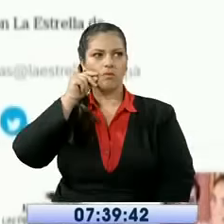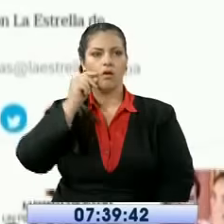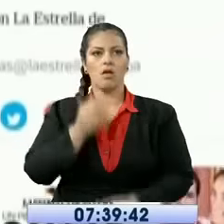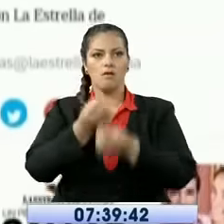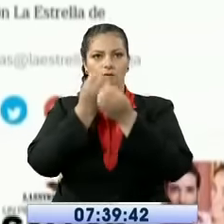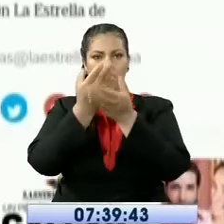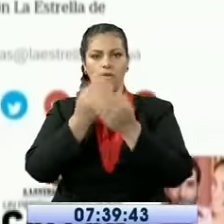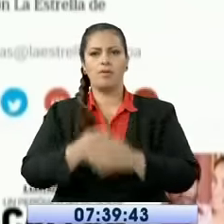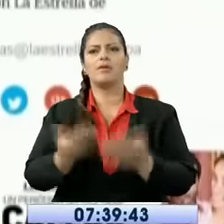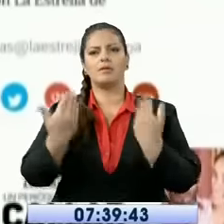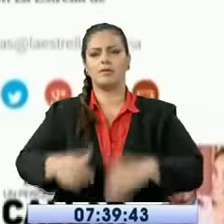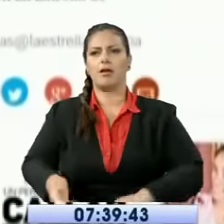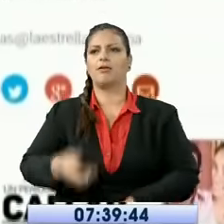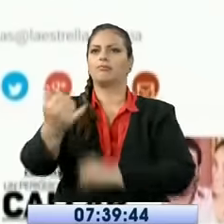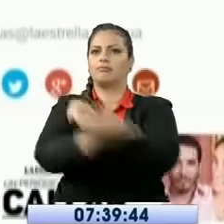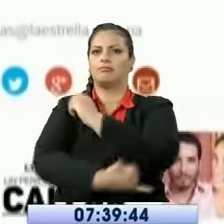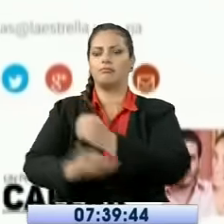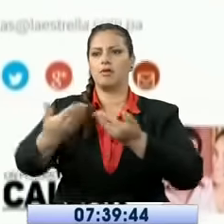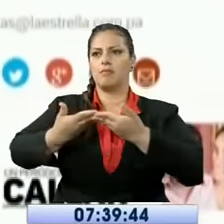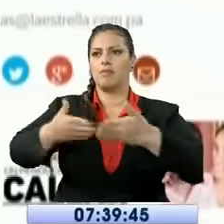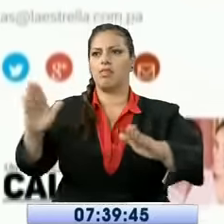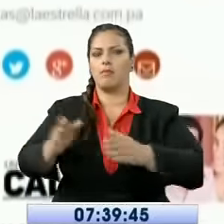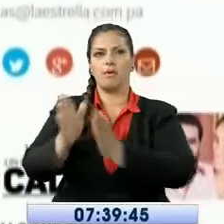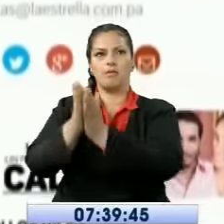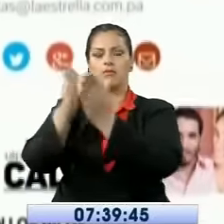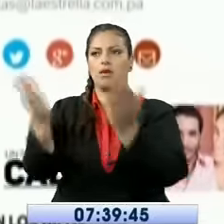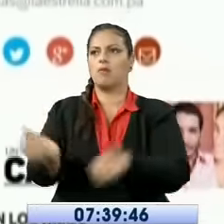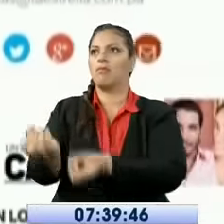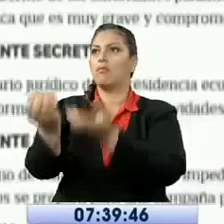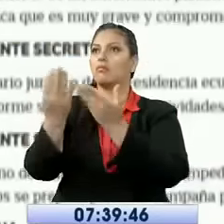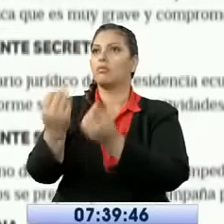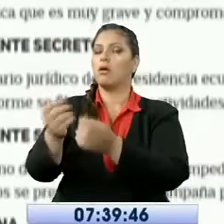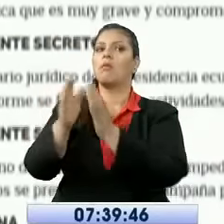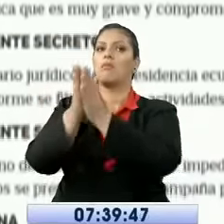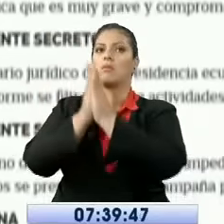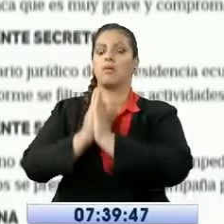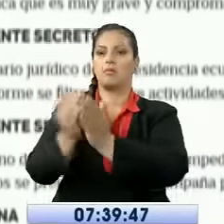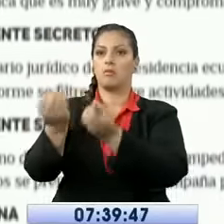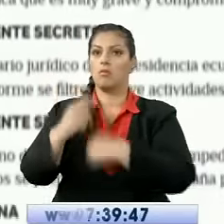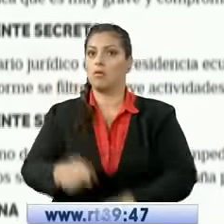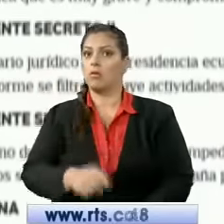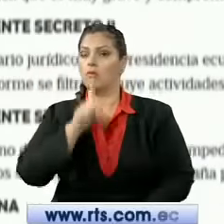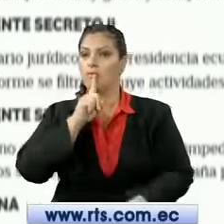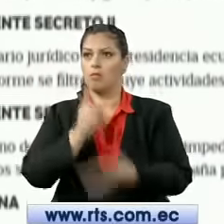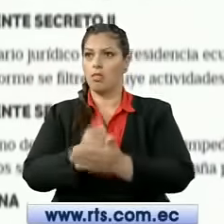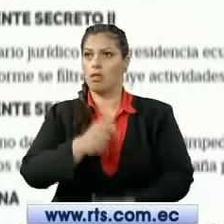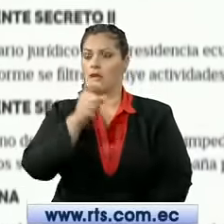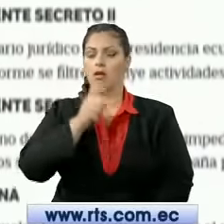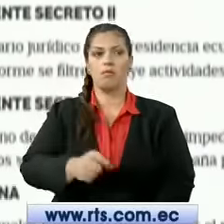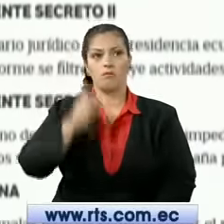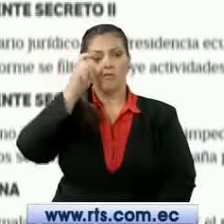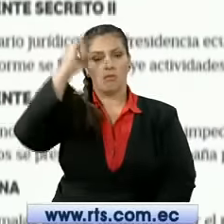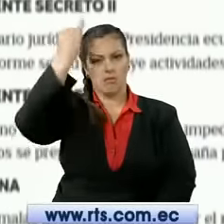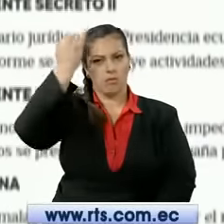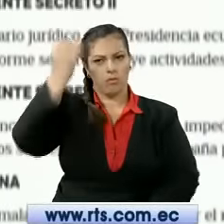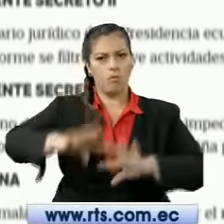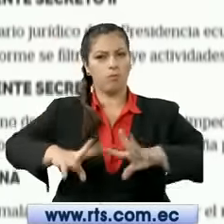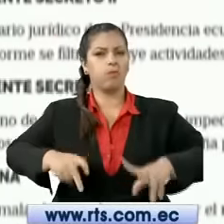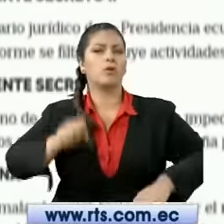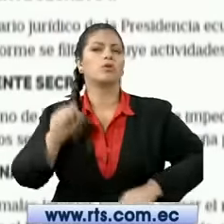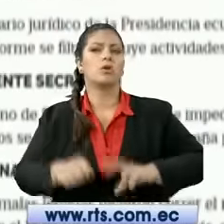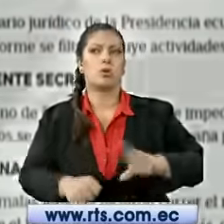hecho referencias en torno a posibles actos de corrupción y la supuesta vinculación del vicepresidente de la República. Informo Javier Gallo.